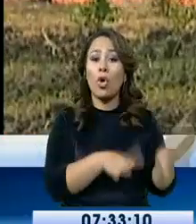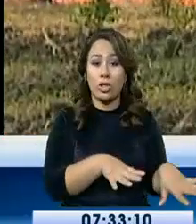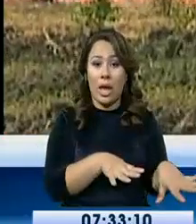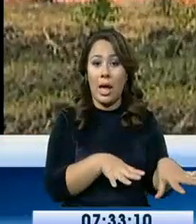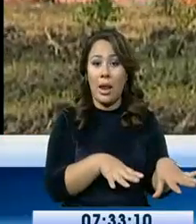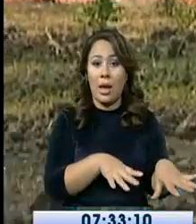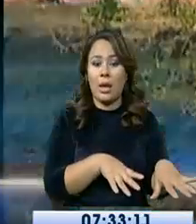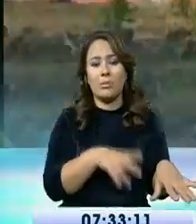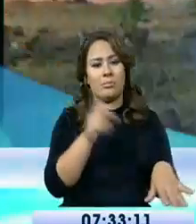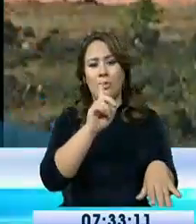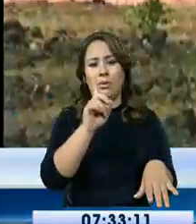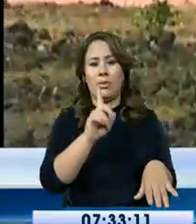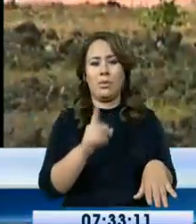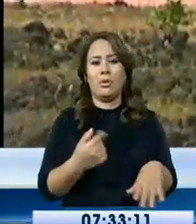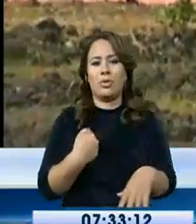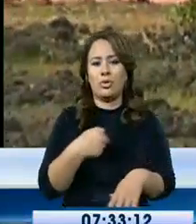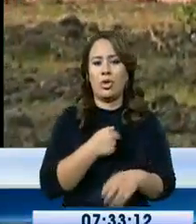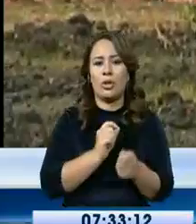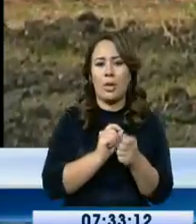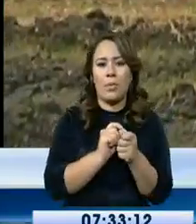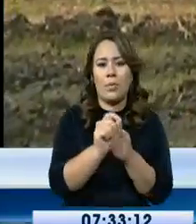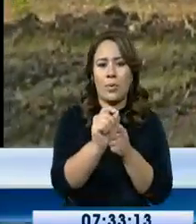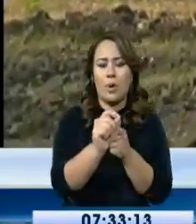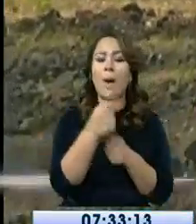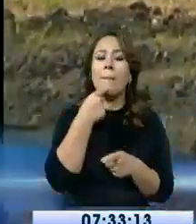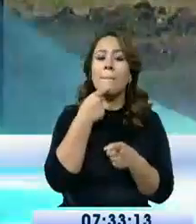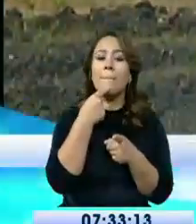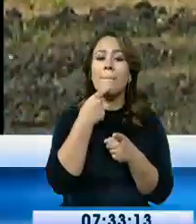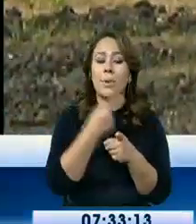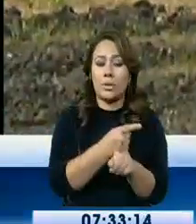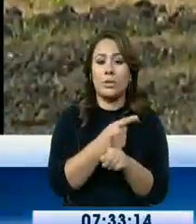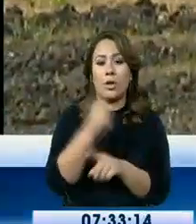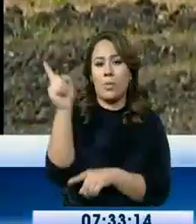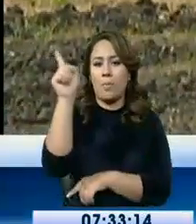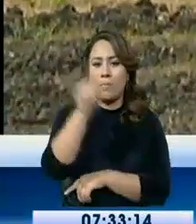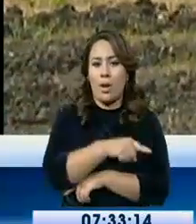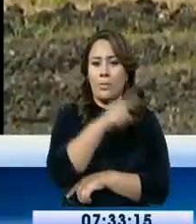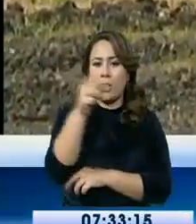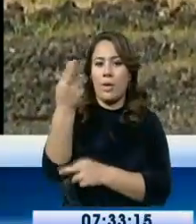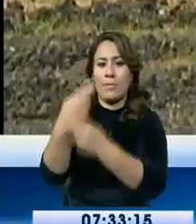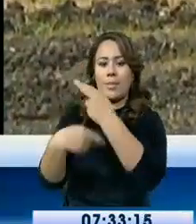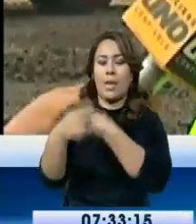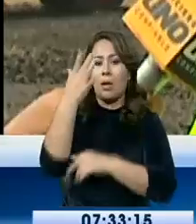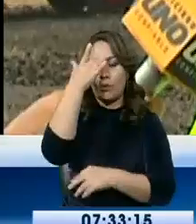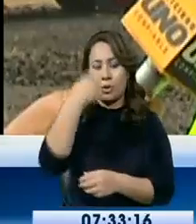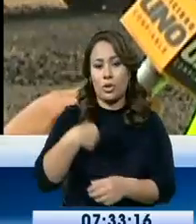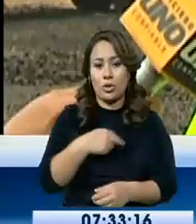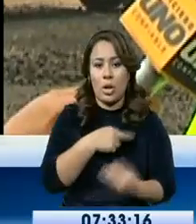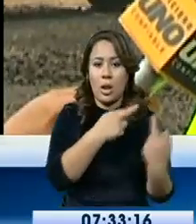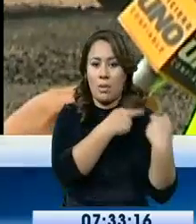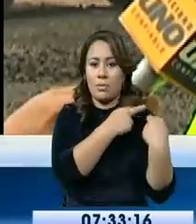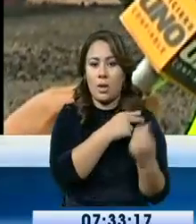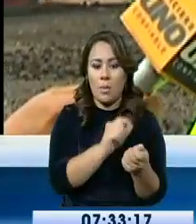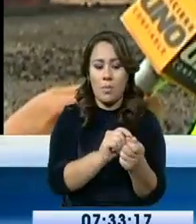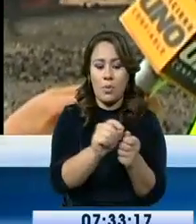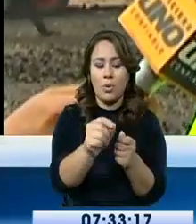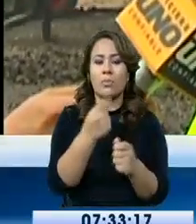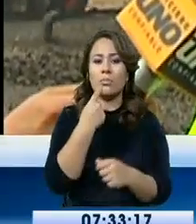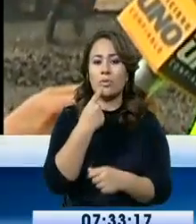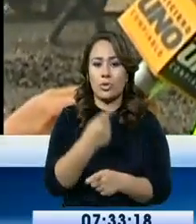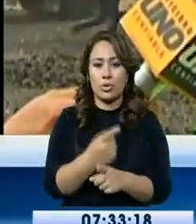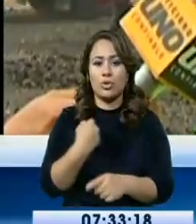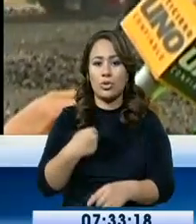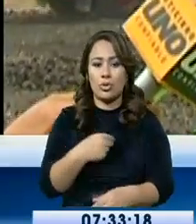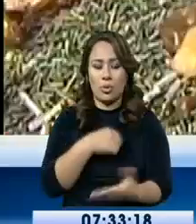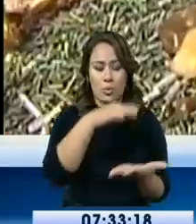encontró pues 81.000 tubos cilíndricos, entre ellos camaretas, 39.000 gramos de nitrógeno de sodio, 52.000 gramos